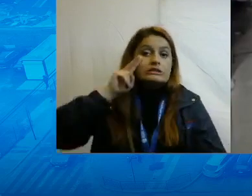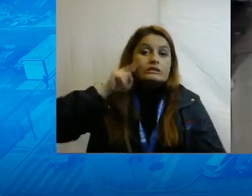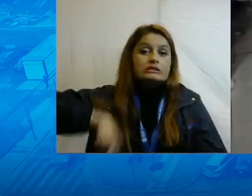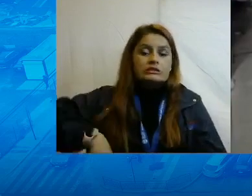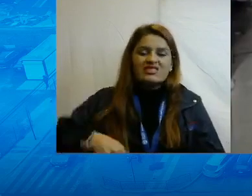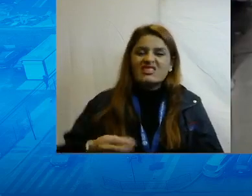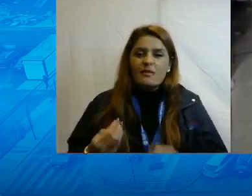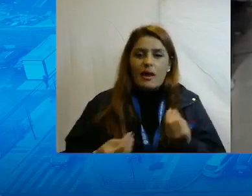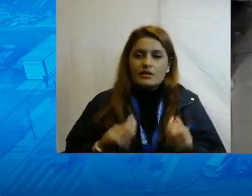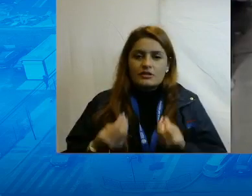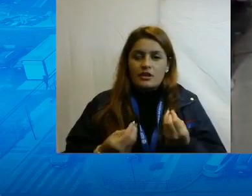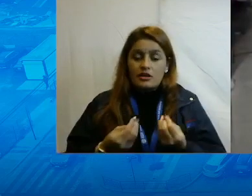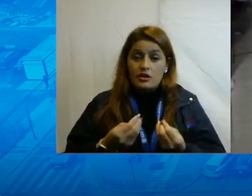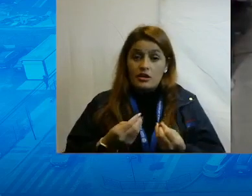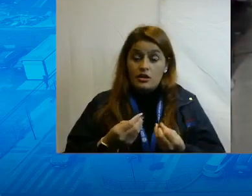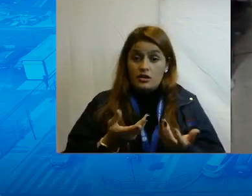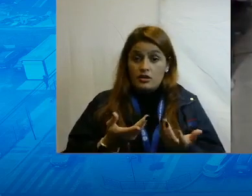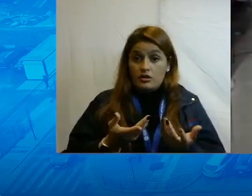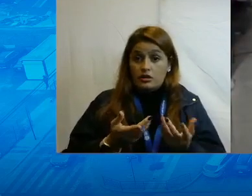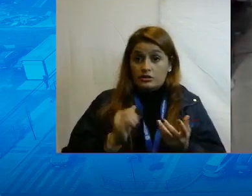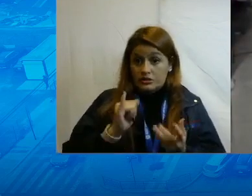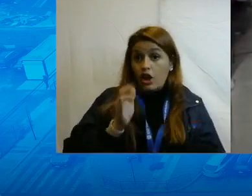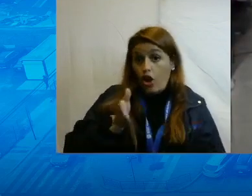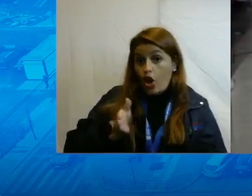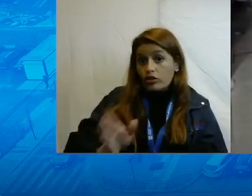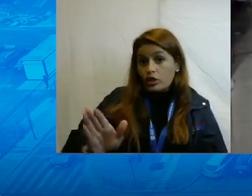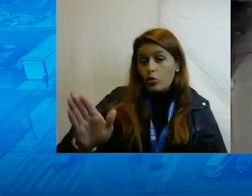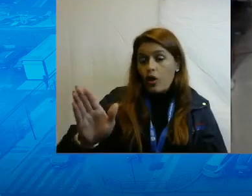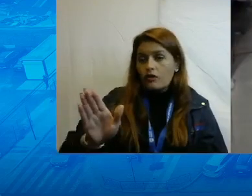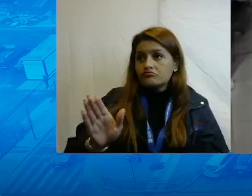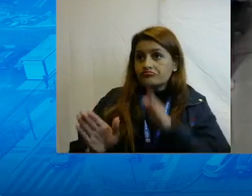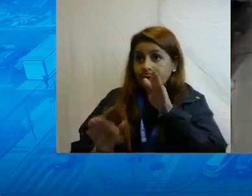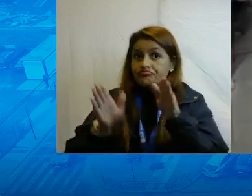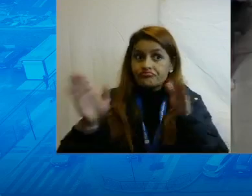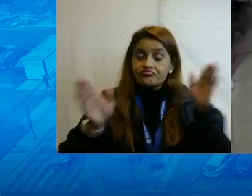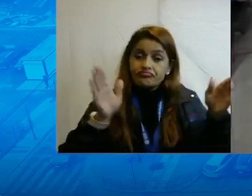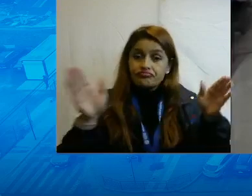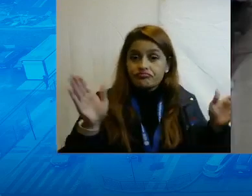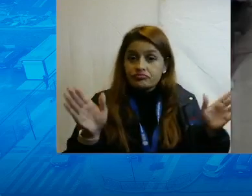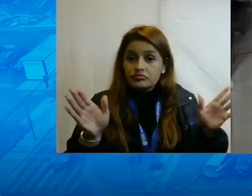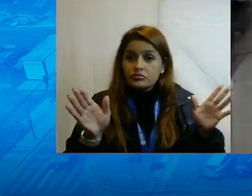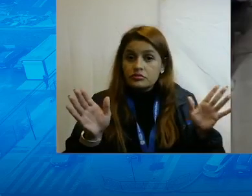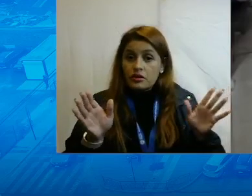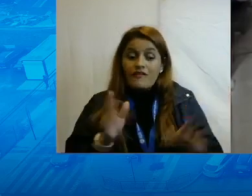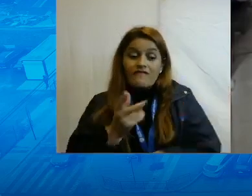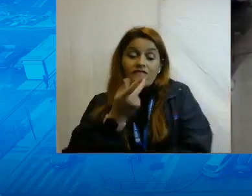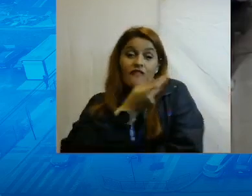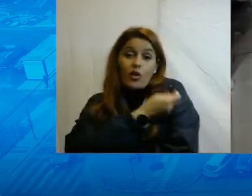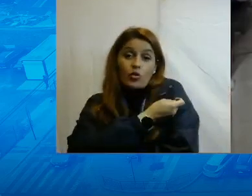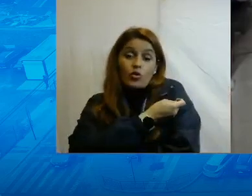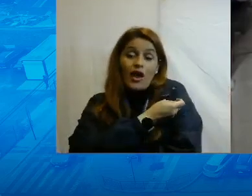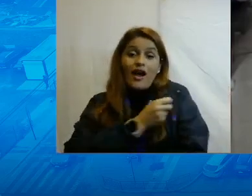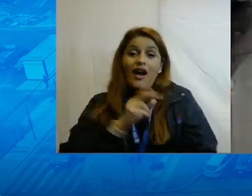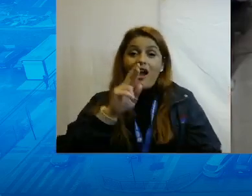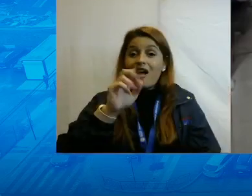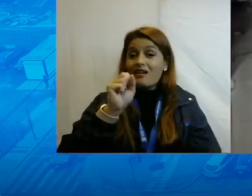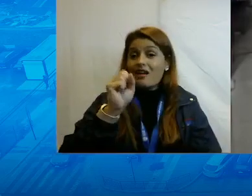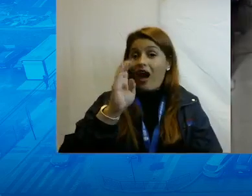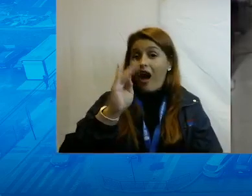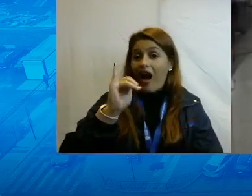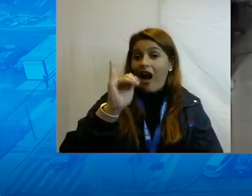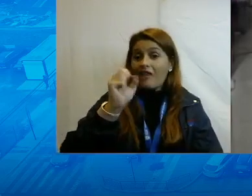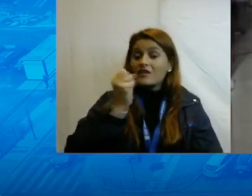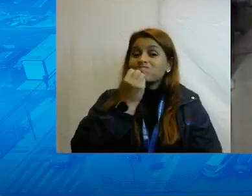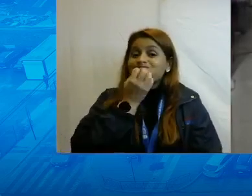alcaldesa? Si bien se van a seguir haciendo operativos de vacunación antirrábica, pero quiero saber si con